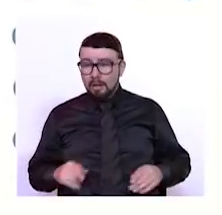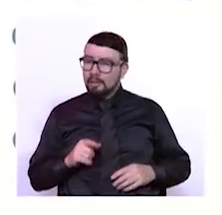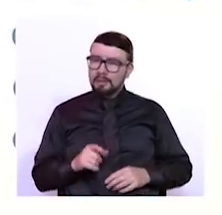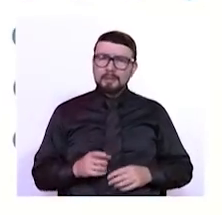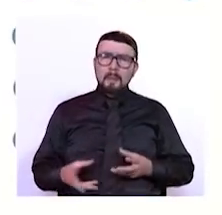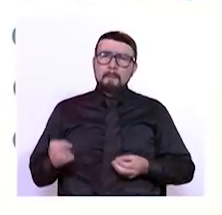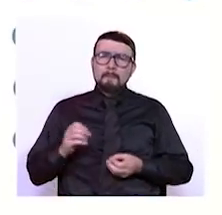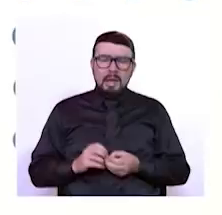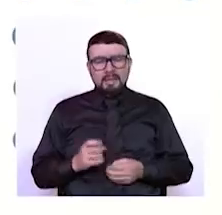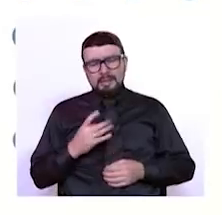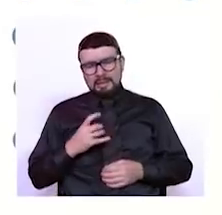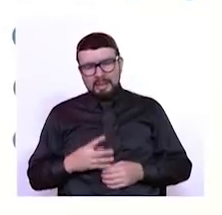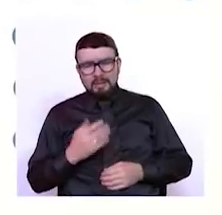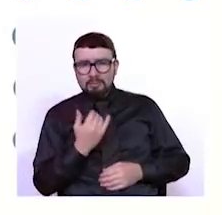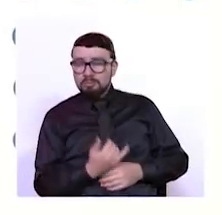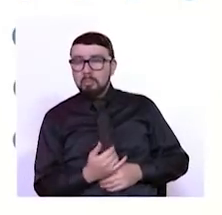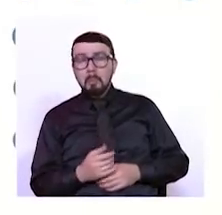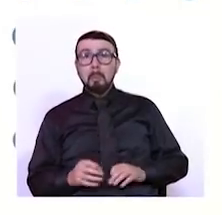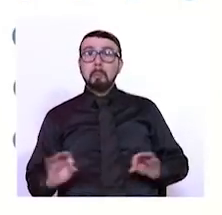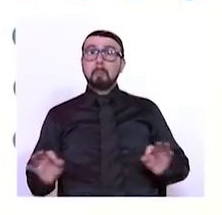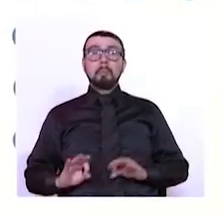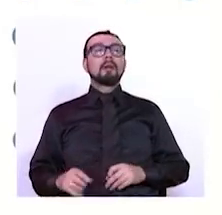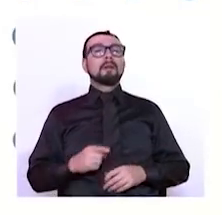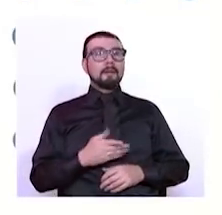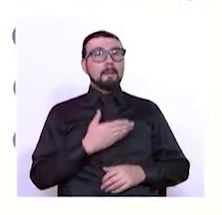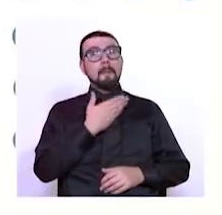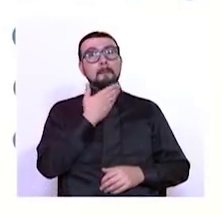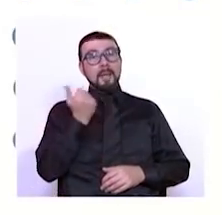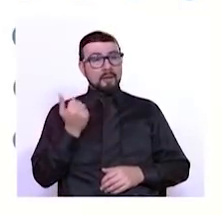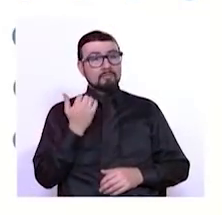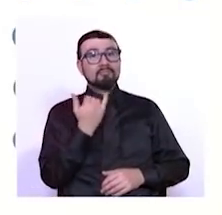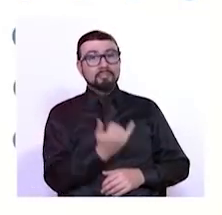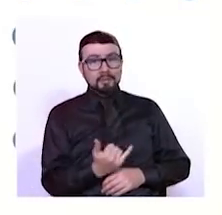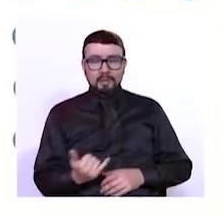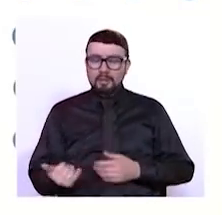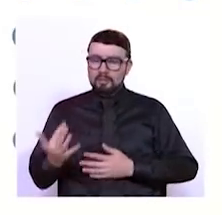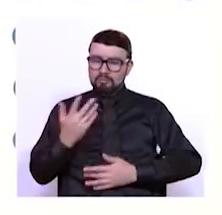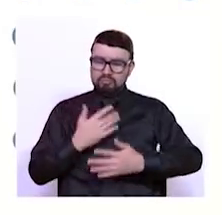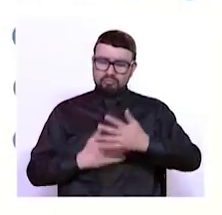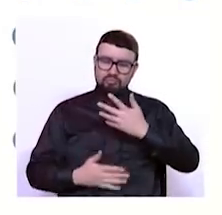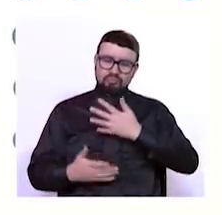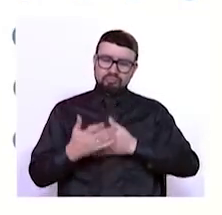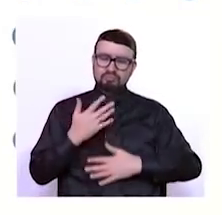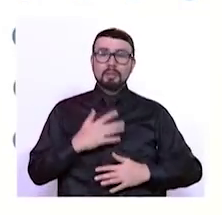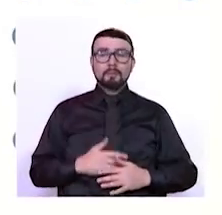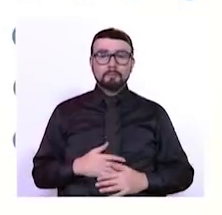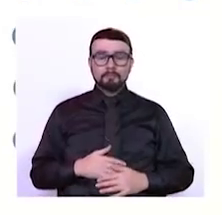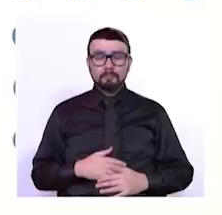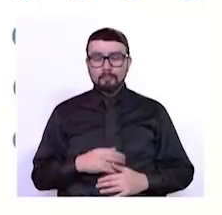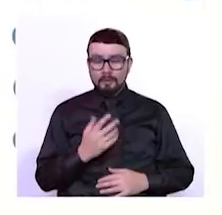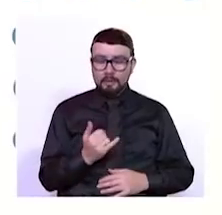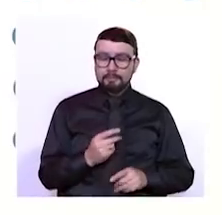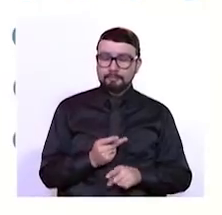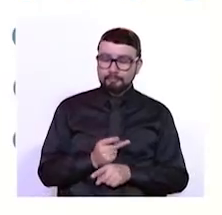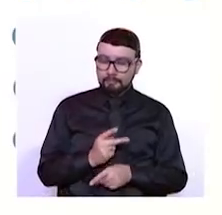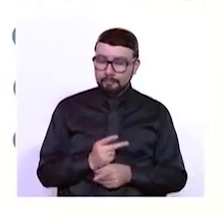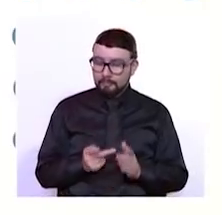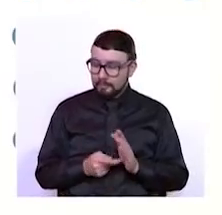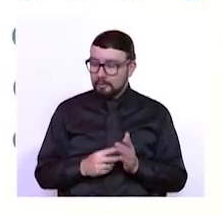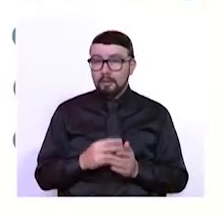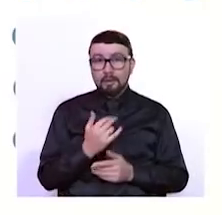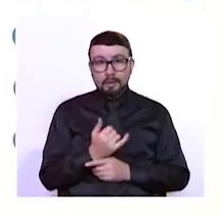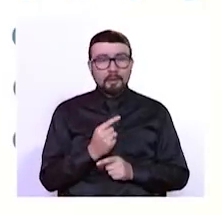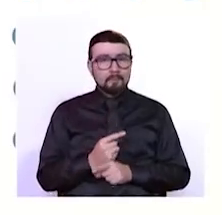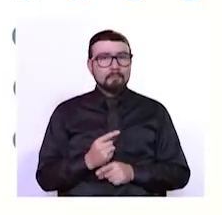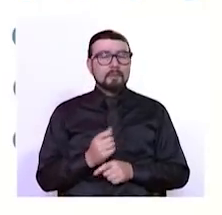daño vascular y que se mejore la circulación. Eso es un punto clave en el tratamiento de